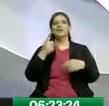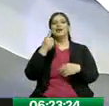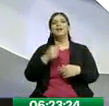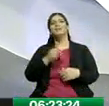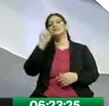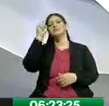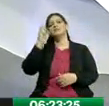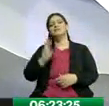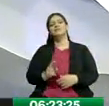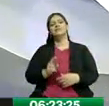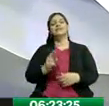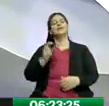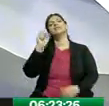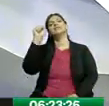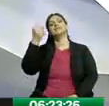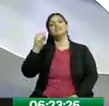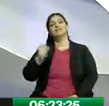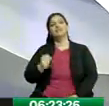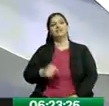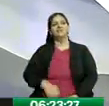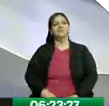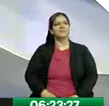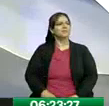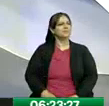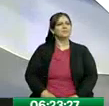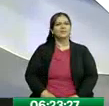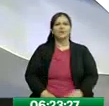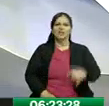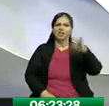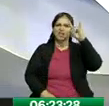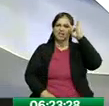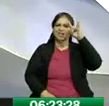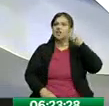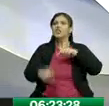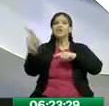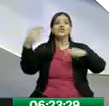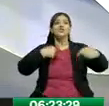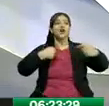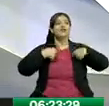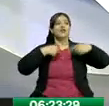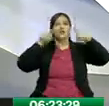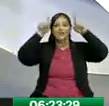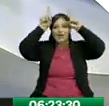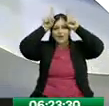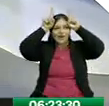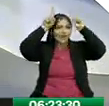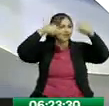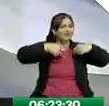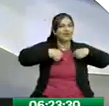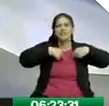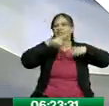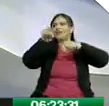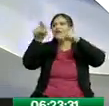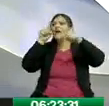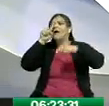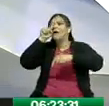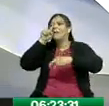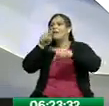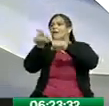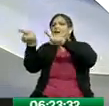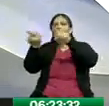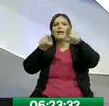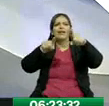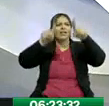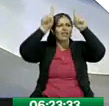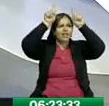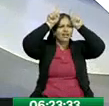Oiga, hablaron de cacho los diablos cachudos esto y por acá saltaron toditos. Yo entendí, doble cacho. Acá se sintieron resentidos, doble cacho. Que se